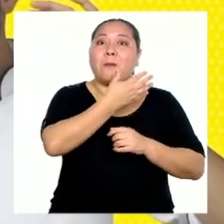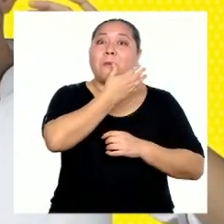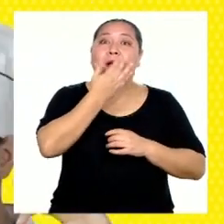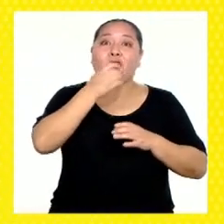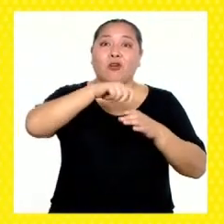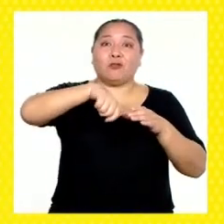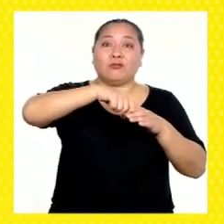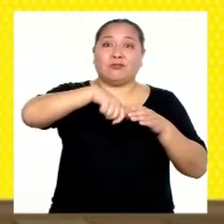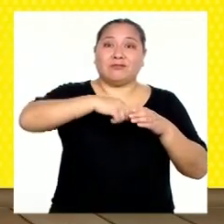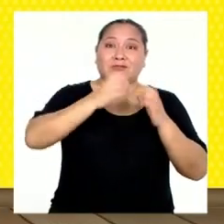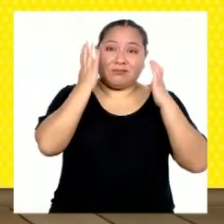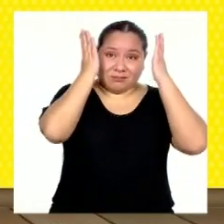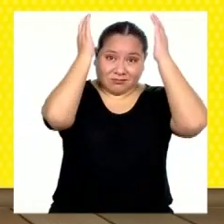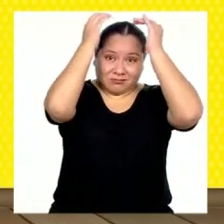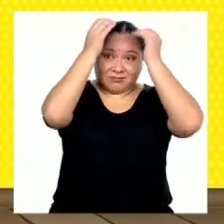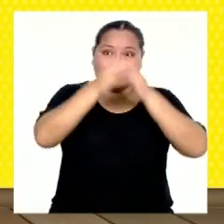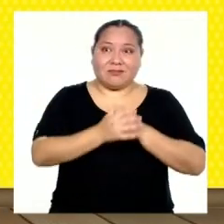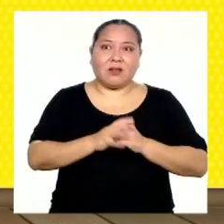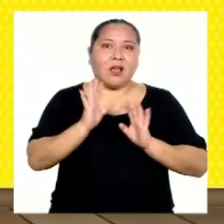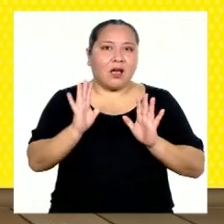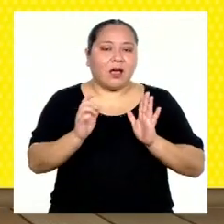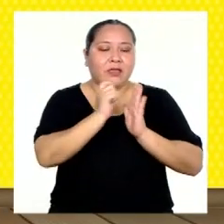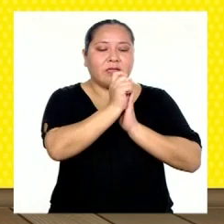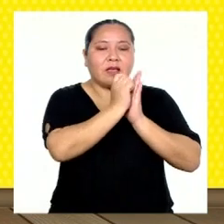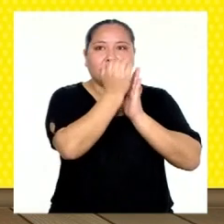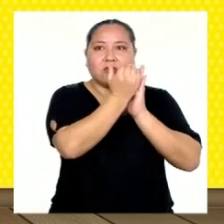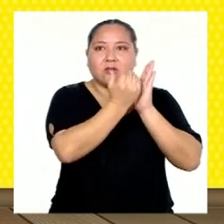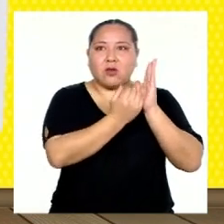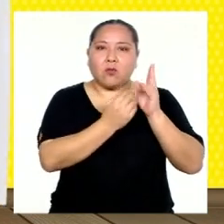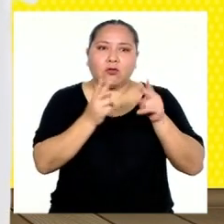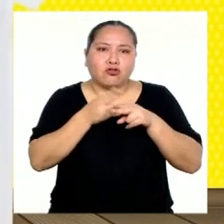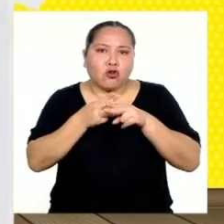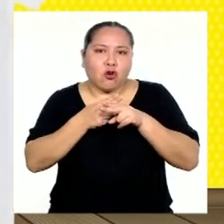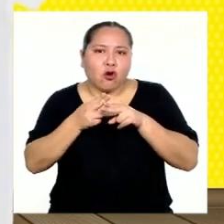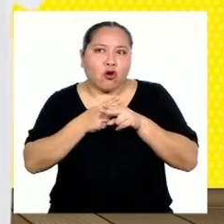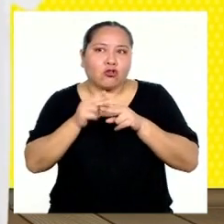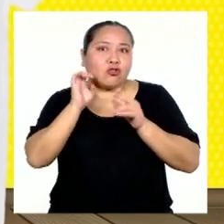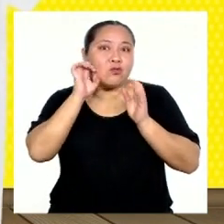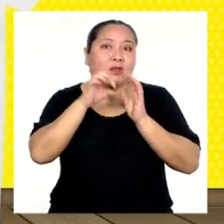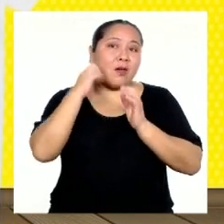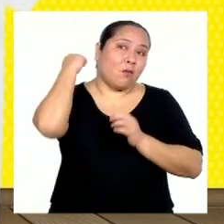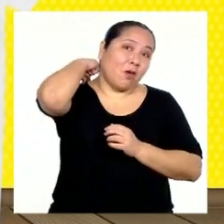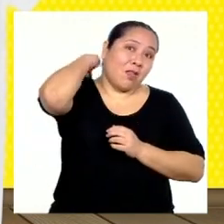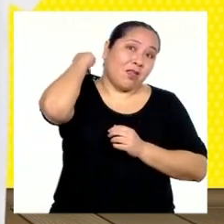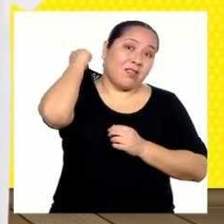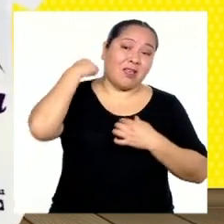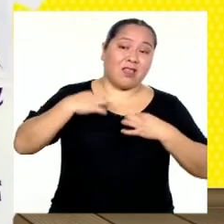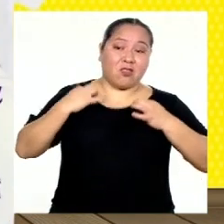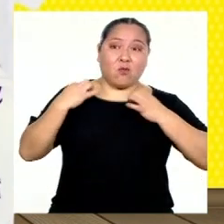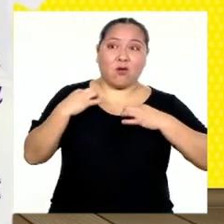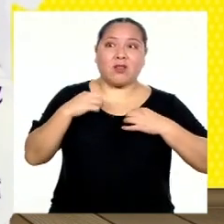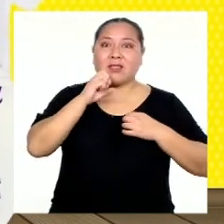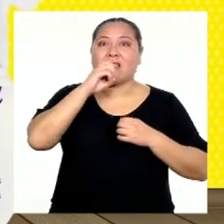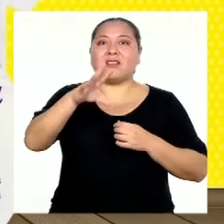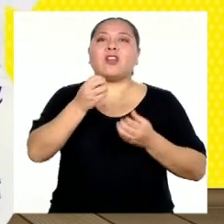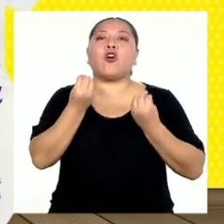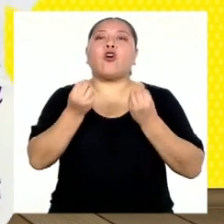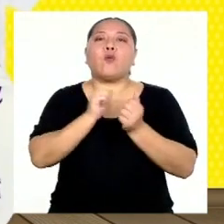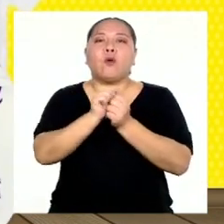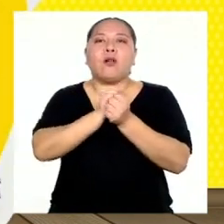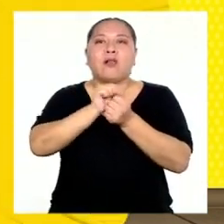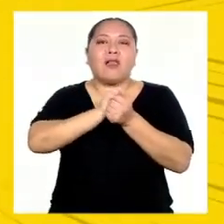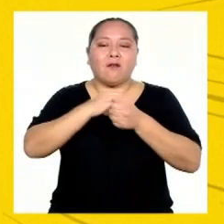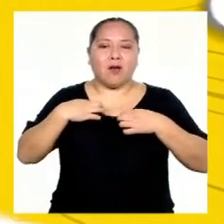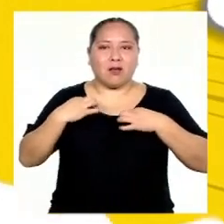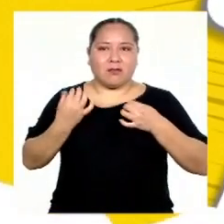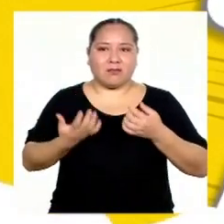Ojo, los textos instructivos pueden ser muy breves, como la etiqueta de tu polo, que te indica cómo lavar tu prenda.